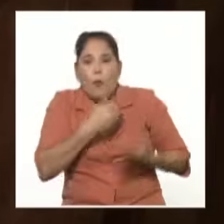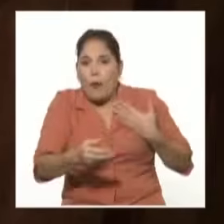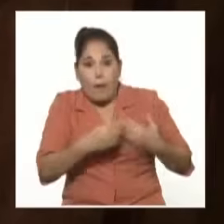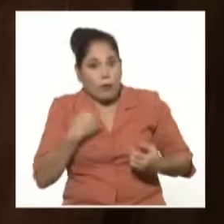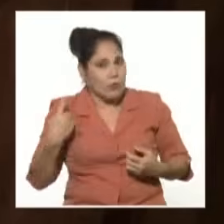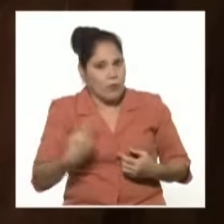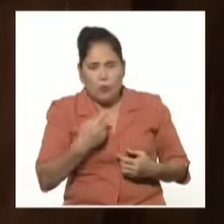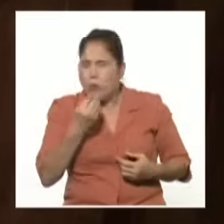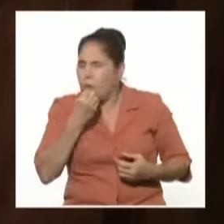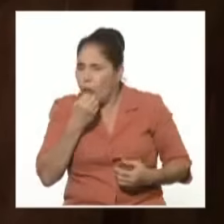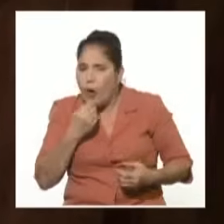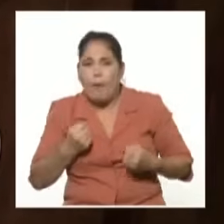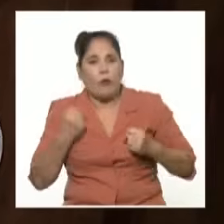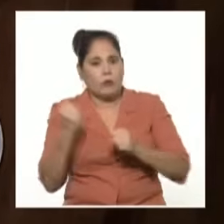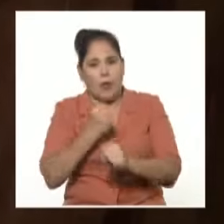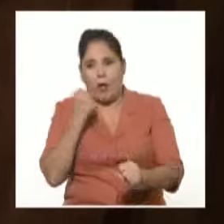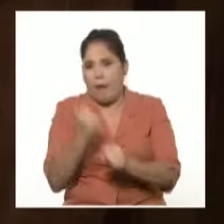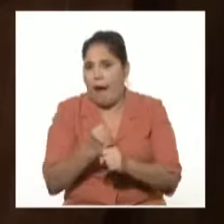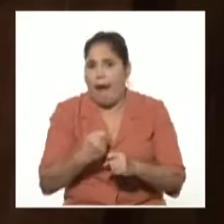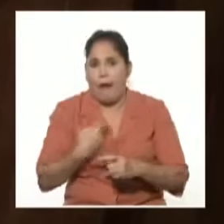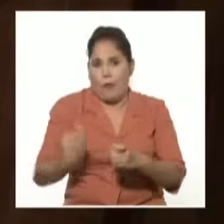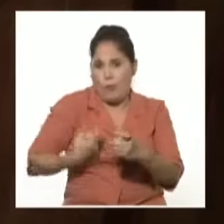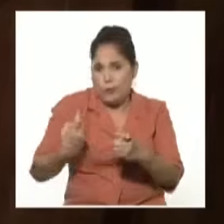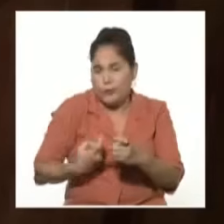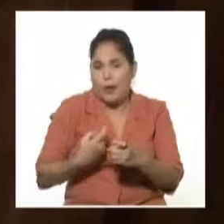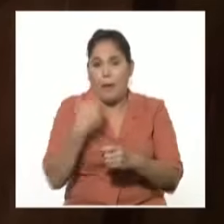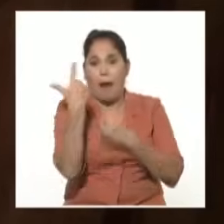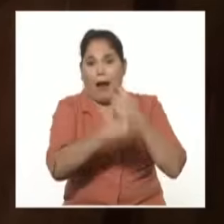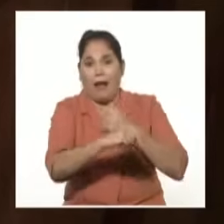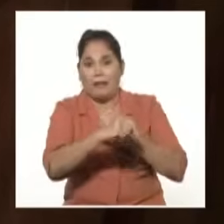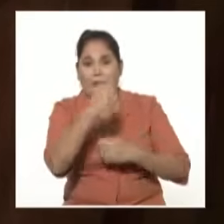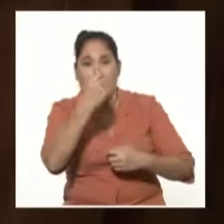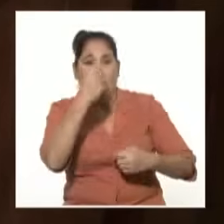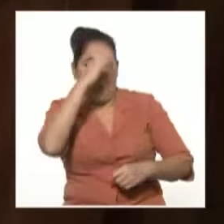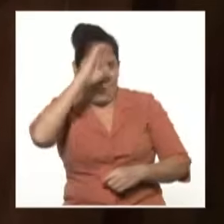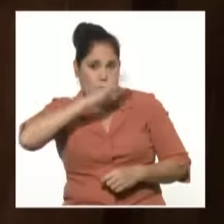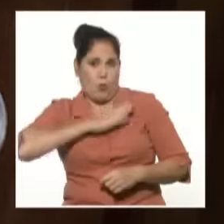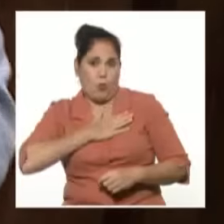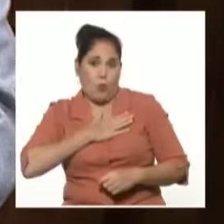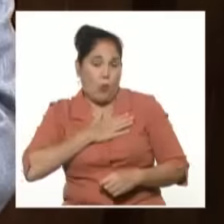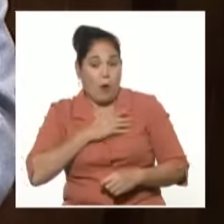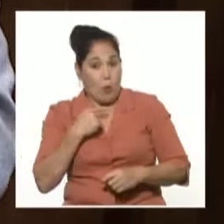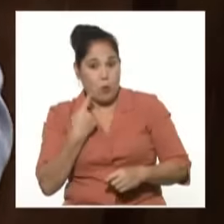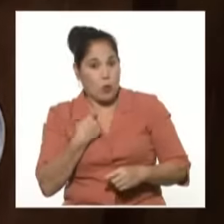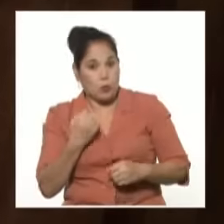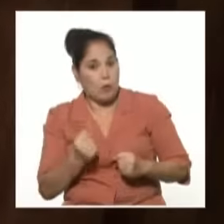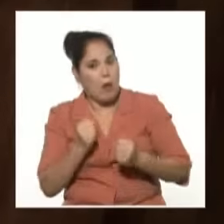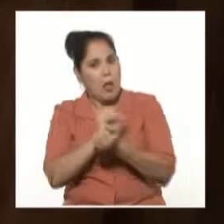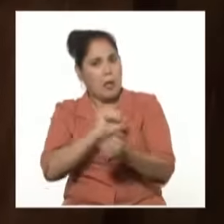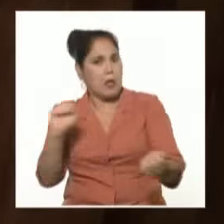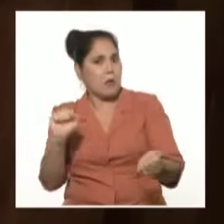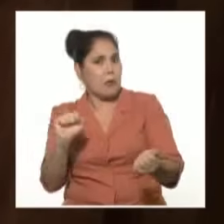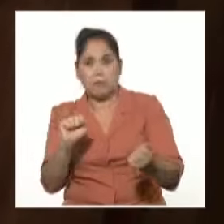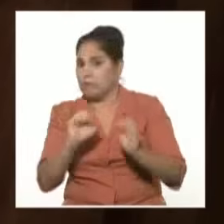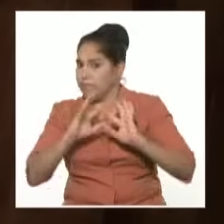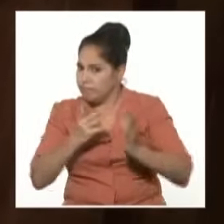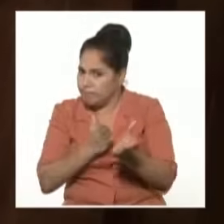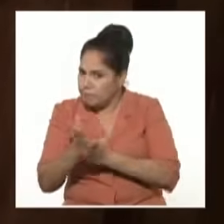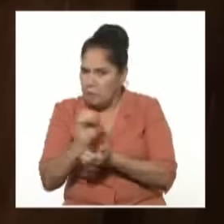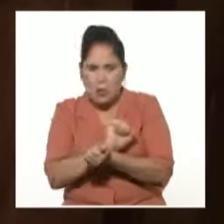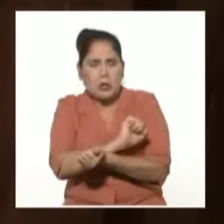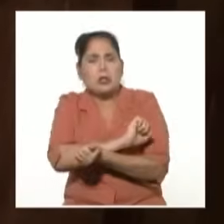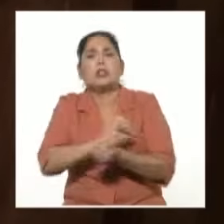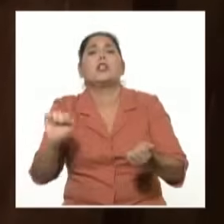cerco especialmente diseñado para castigar a la rebelde Cuba por su osada pretensión de seguir siendo